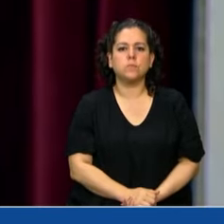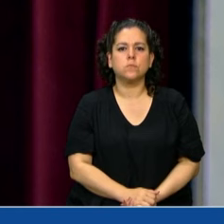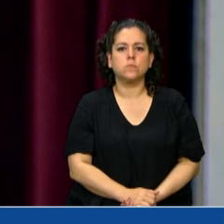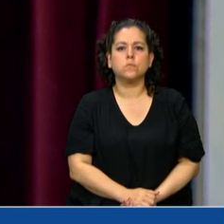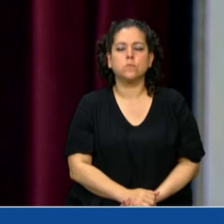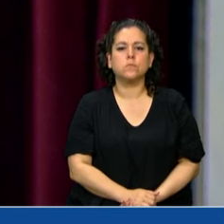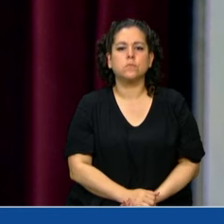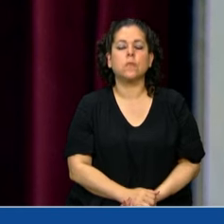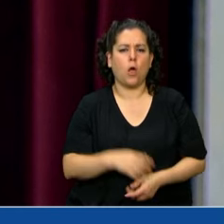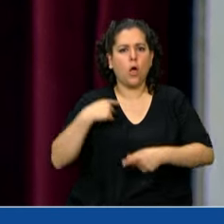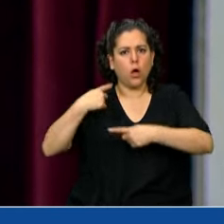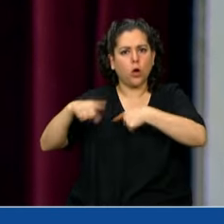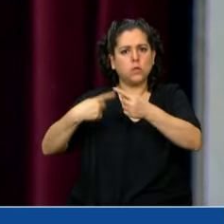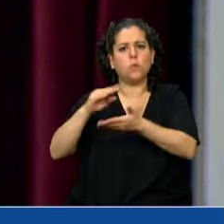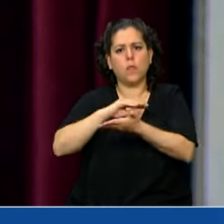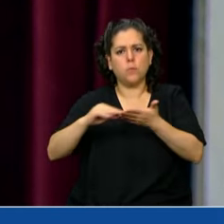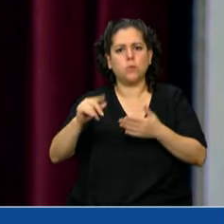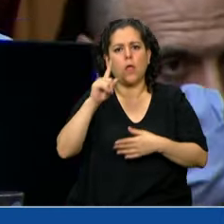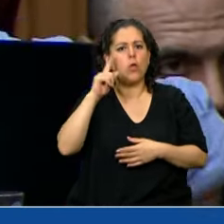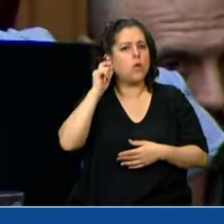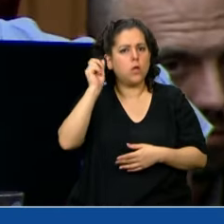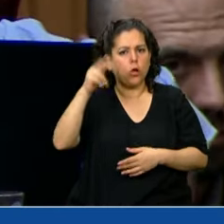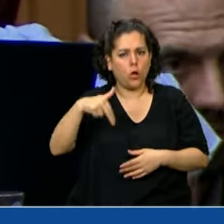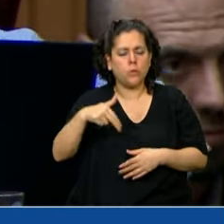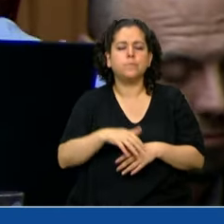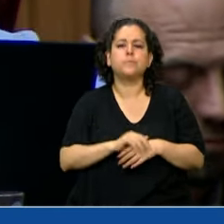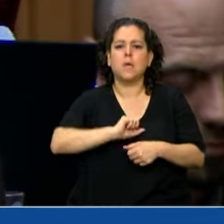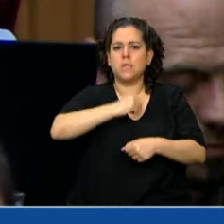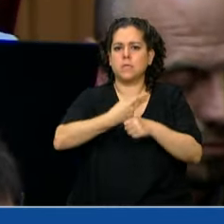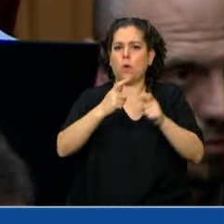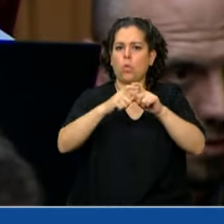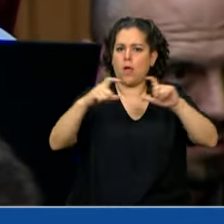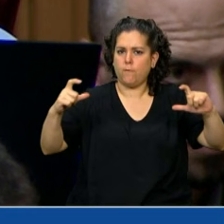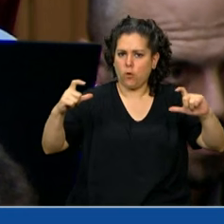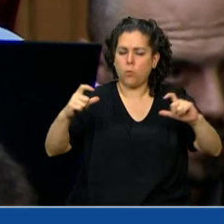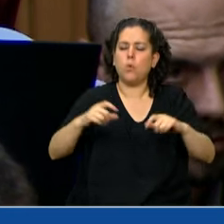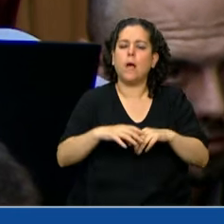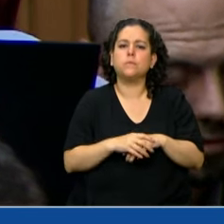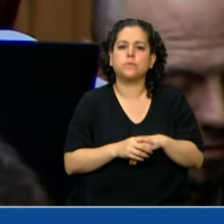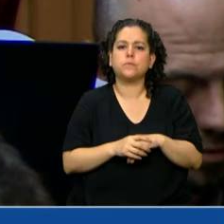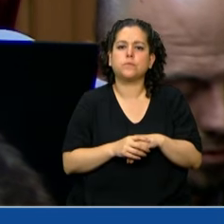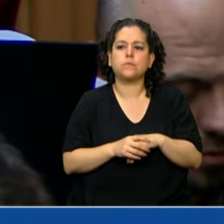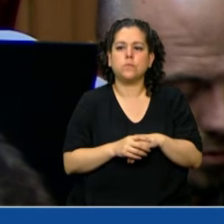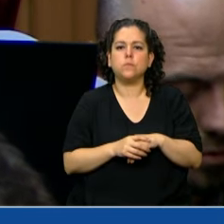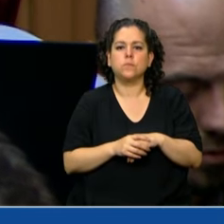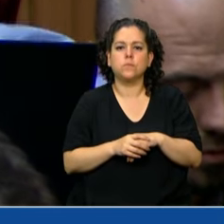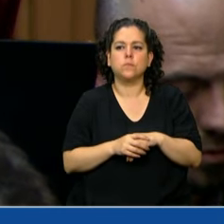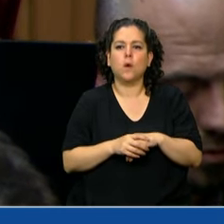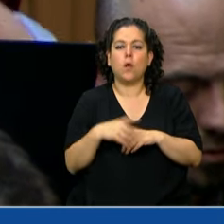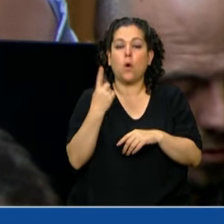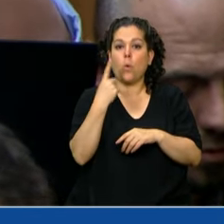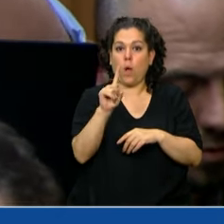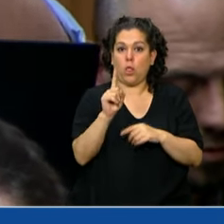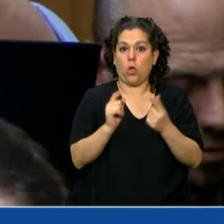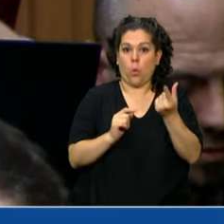diputados continúe diputado igón la segunda fórmula cuando va cuando